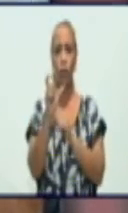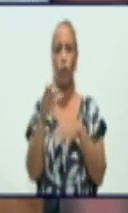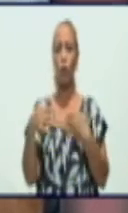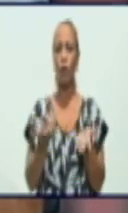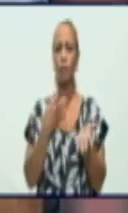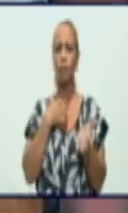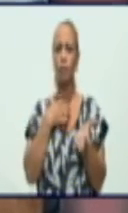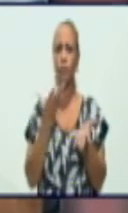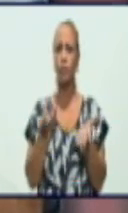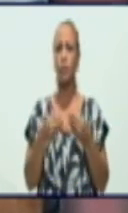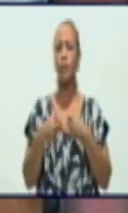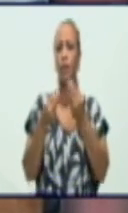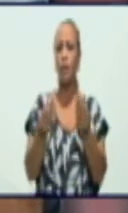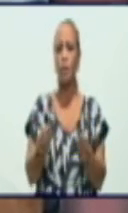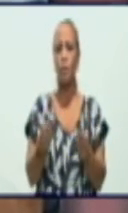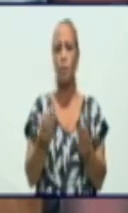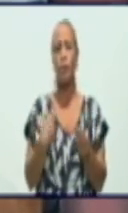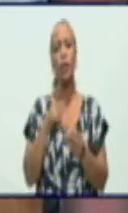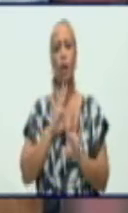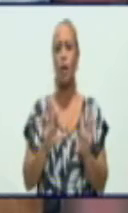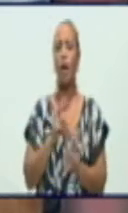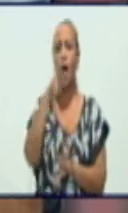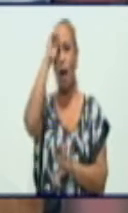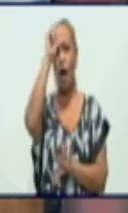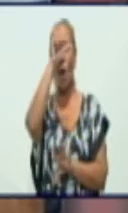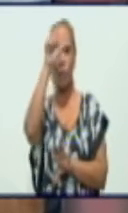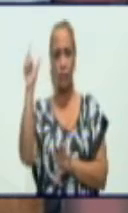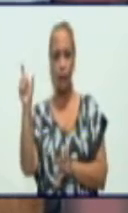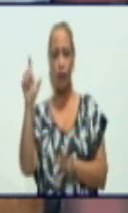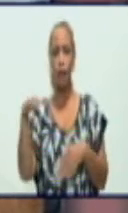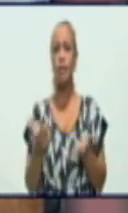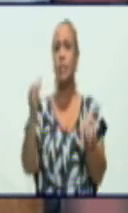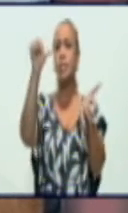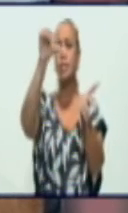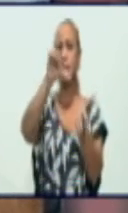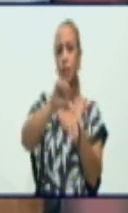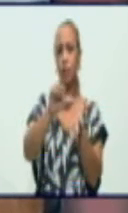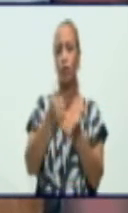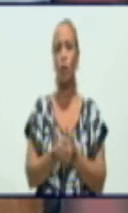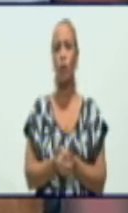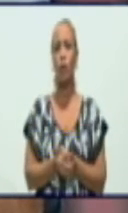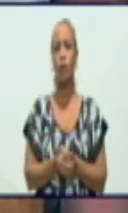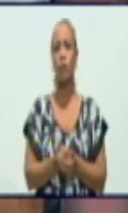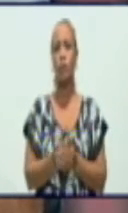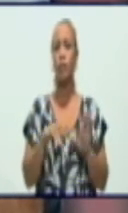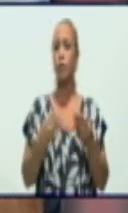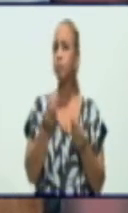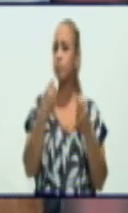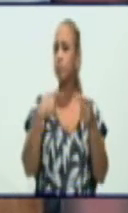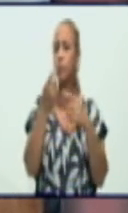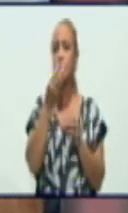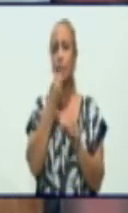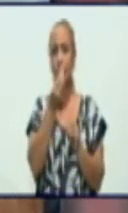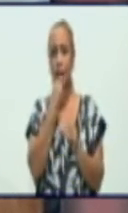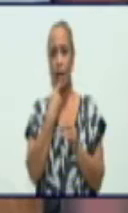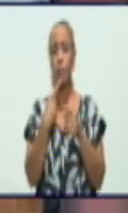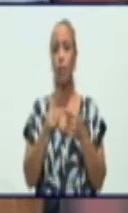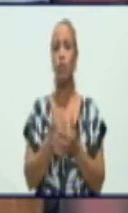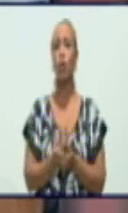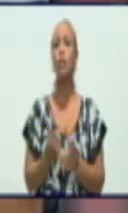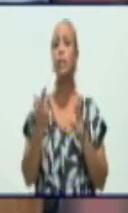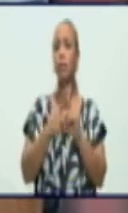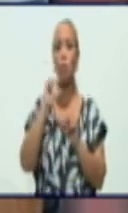suministran energía a hospitales, centros de dispendio de alimentos, elaboración de alimentos y